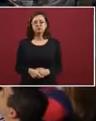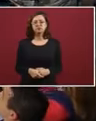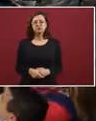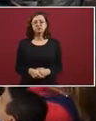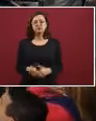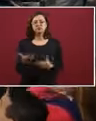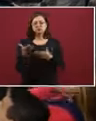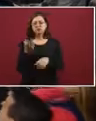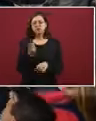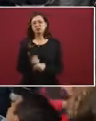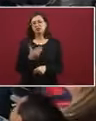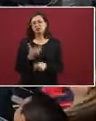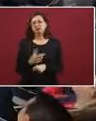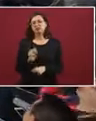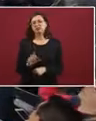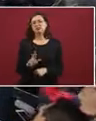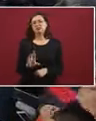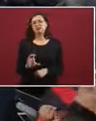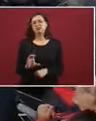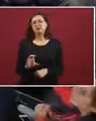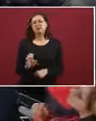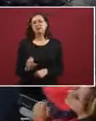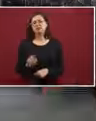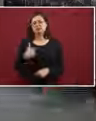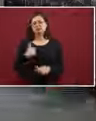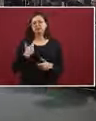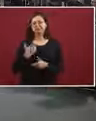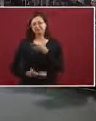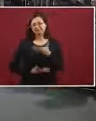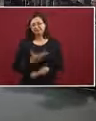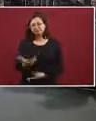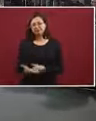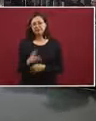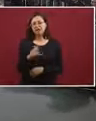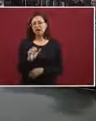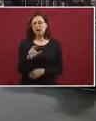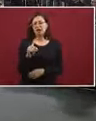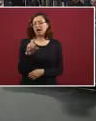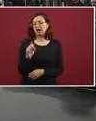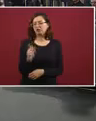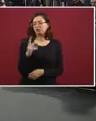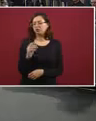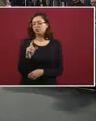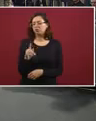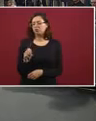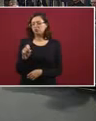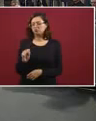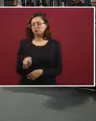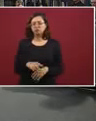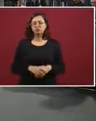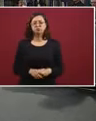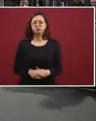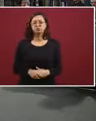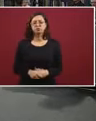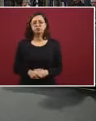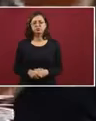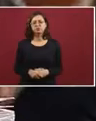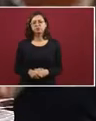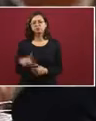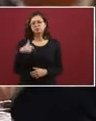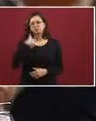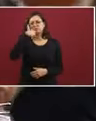Secretario de Relaciones Exteriores, servidor Carlos Pozos, reportero de la revista Petróleo y Energía. Mi pregunta es, ¿qué